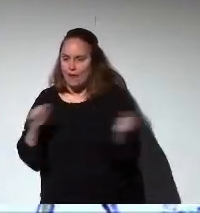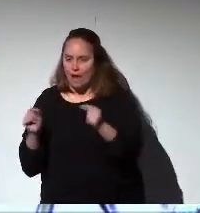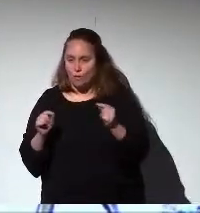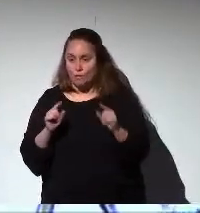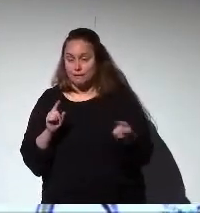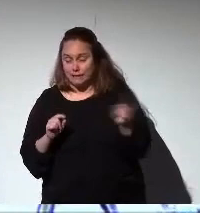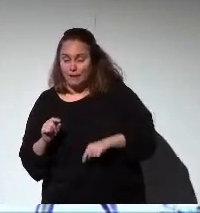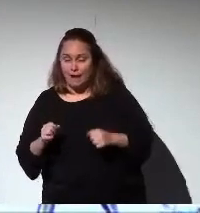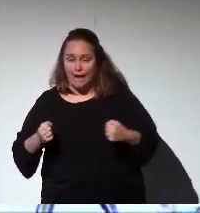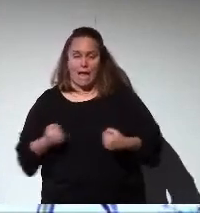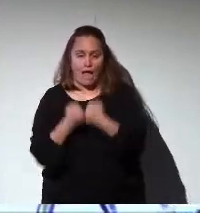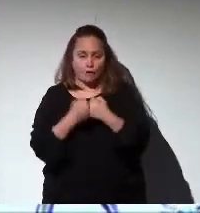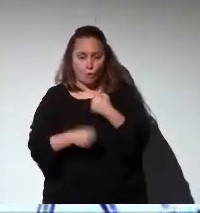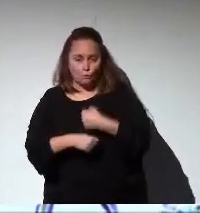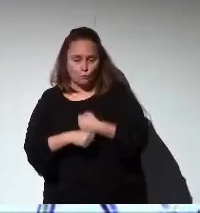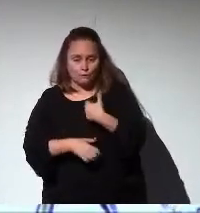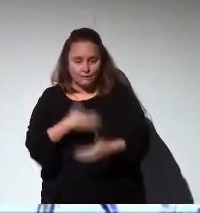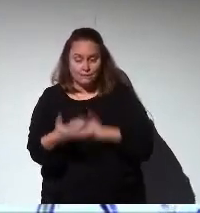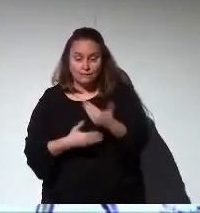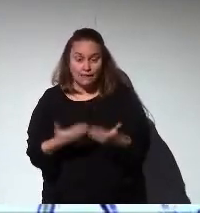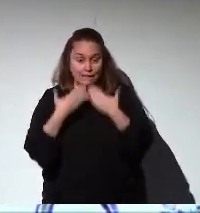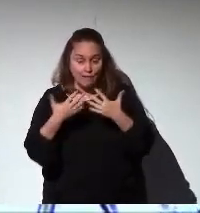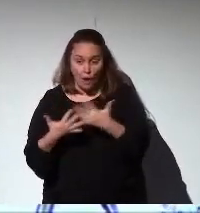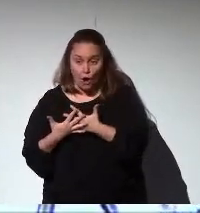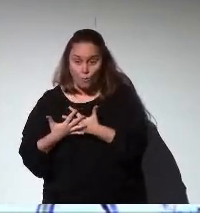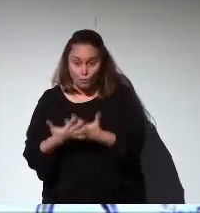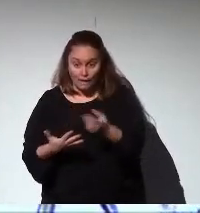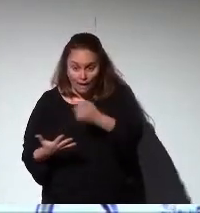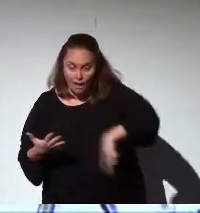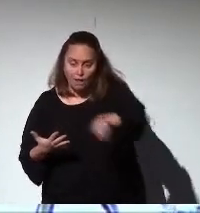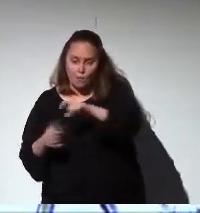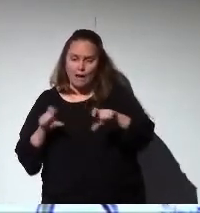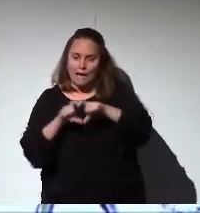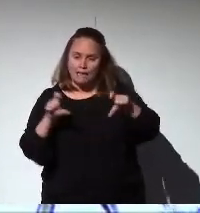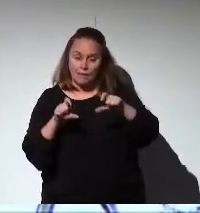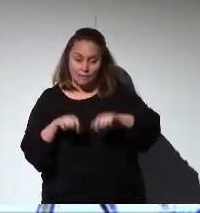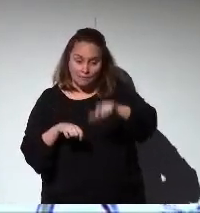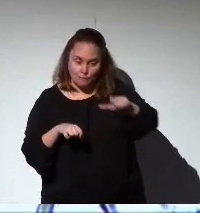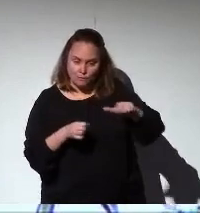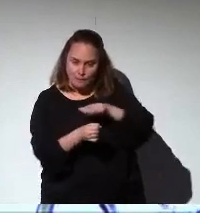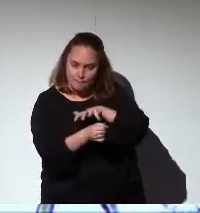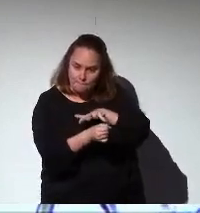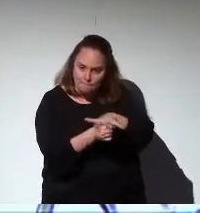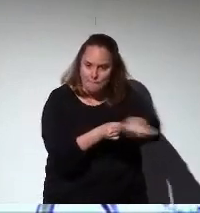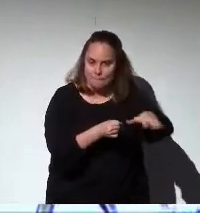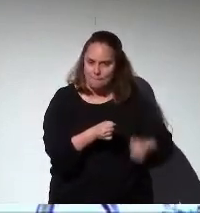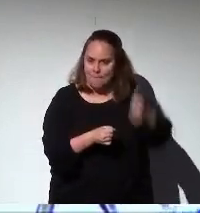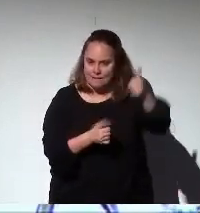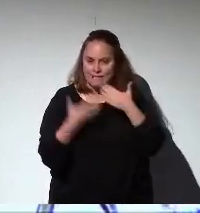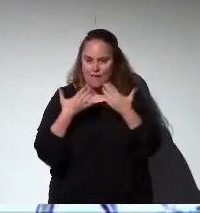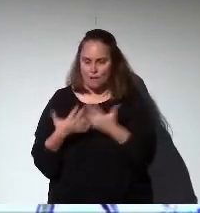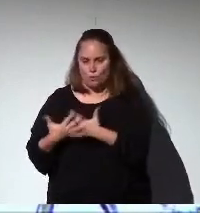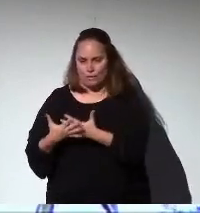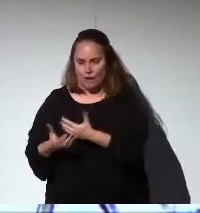Con el voluntariado somos capaces, todas las entidades sociales, de llegar a un mayor número de personas, sin lugar a dudas,